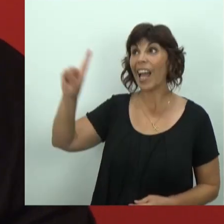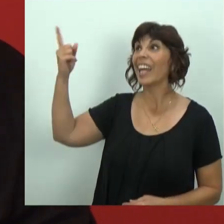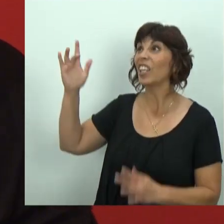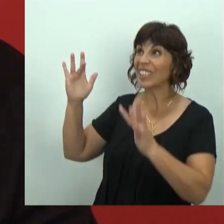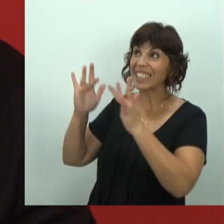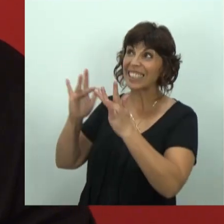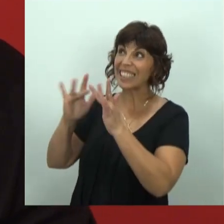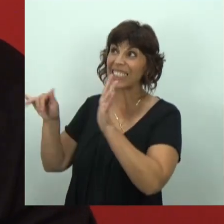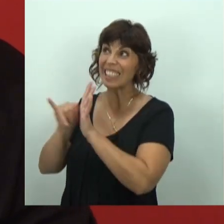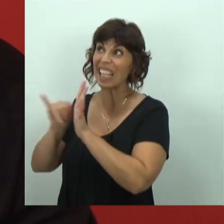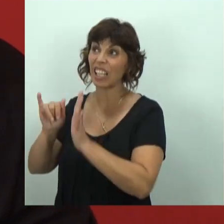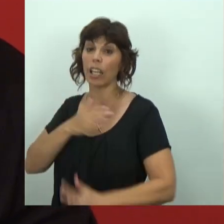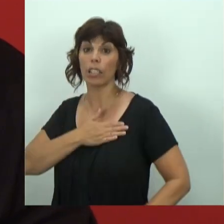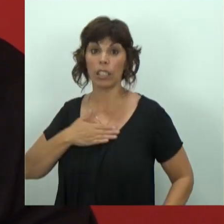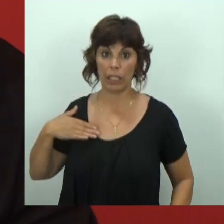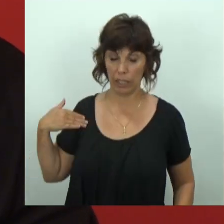acercarse a Dios,